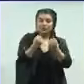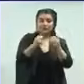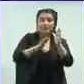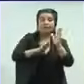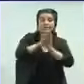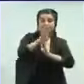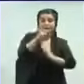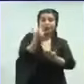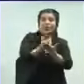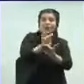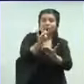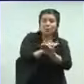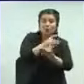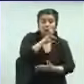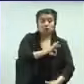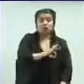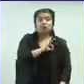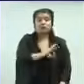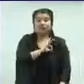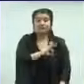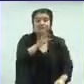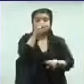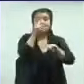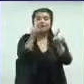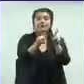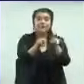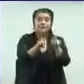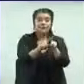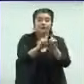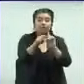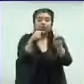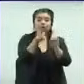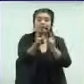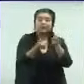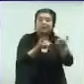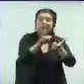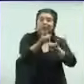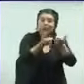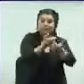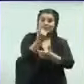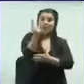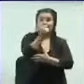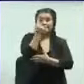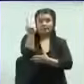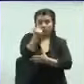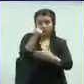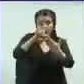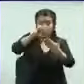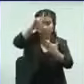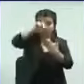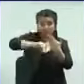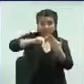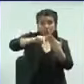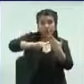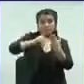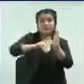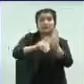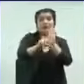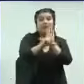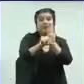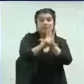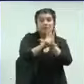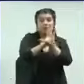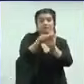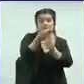desarrollo económico y social, además de la inversión importante en los proyectos de decreto que